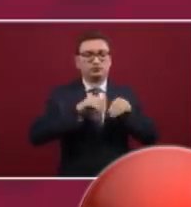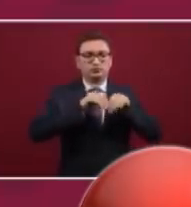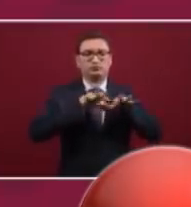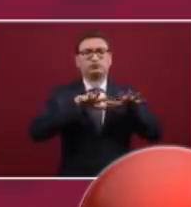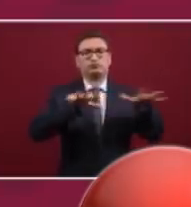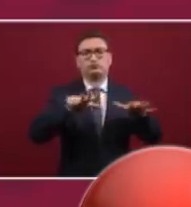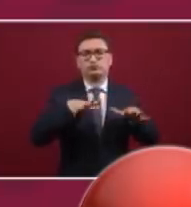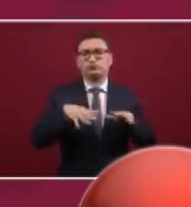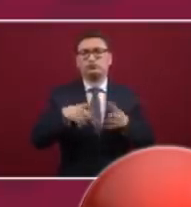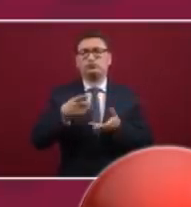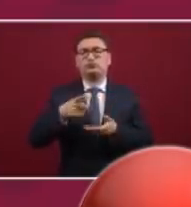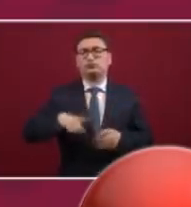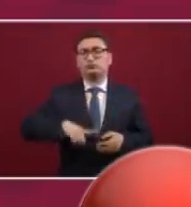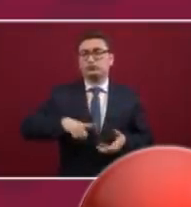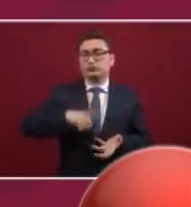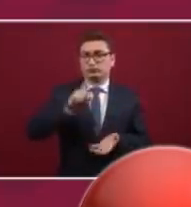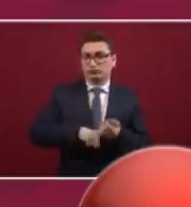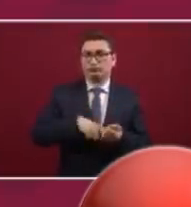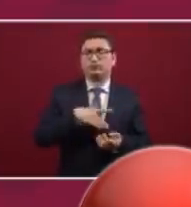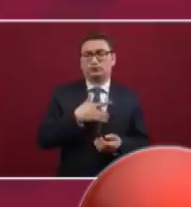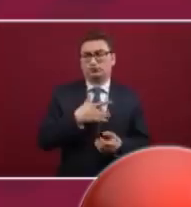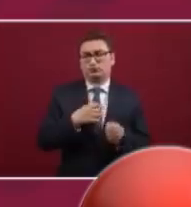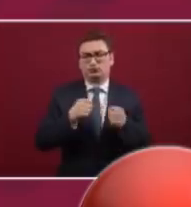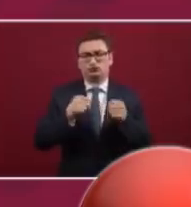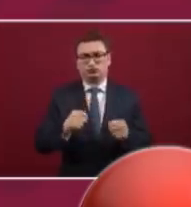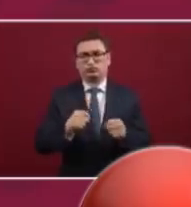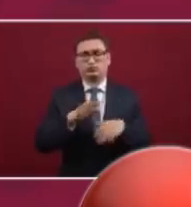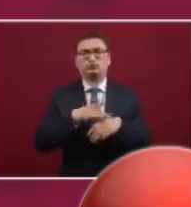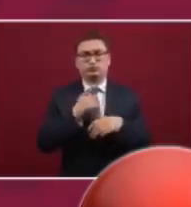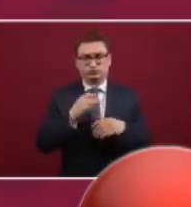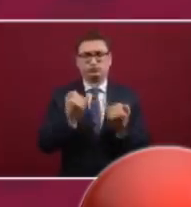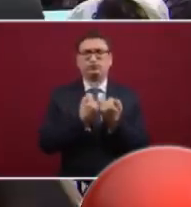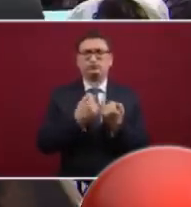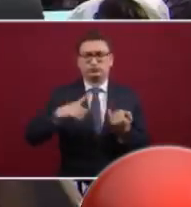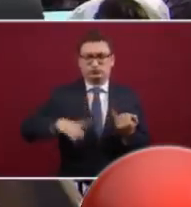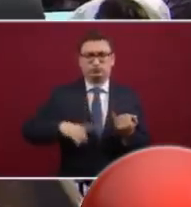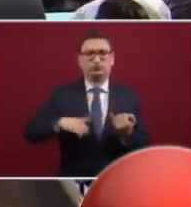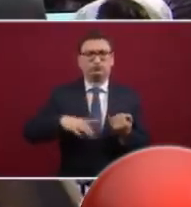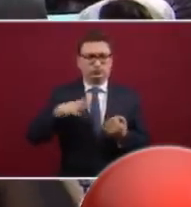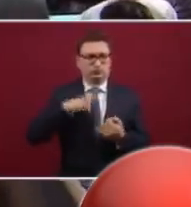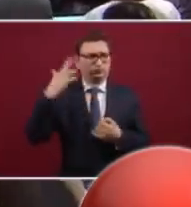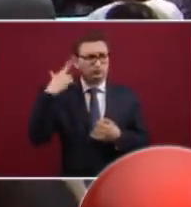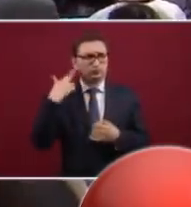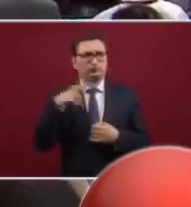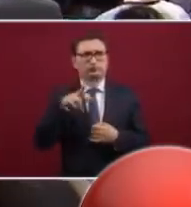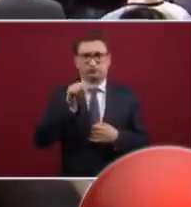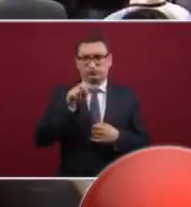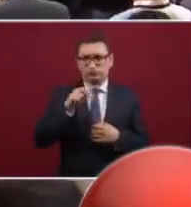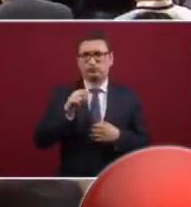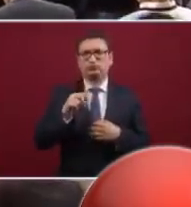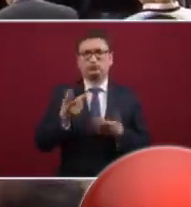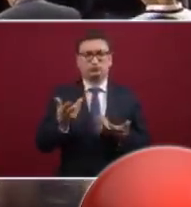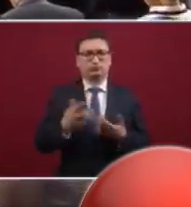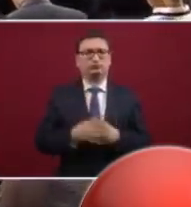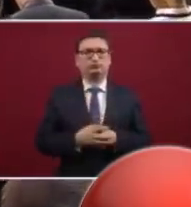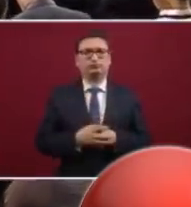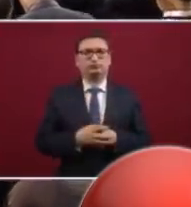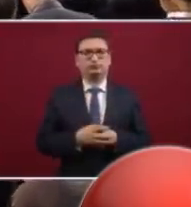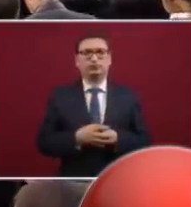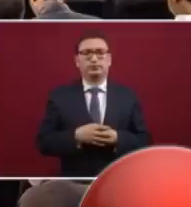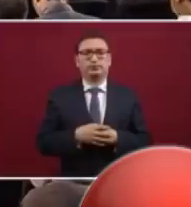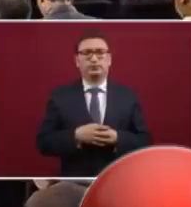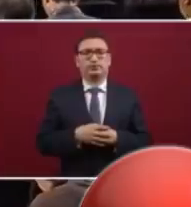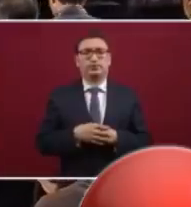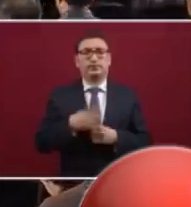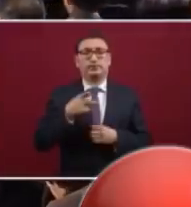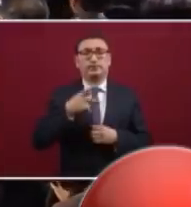que tiene el gobierno, porque tiene estaciones de radio, estaciones de televisión, pero